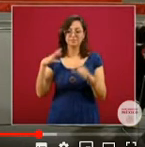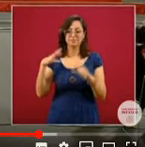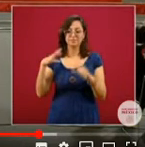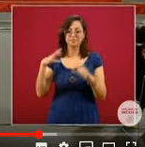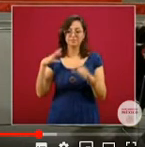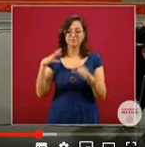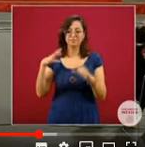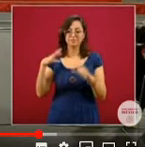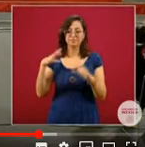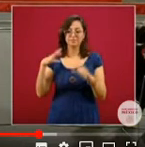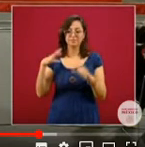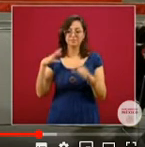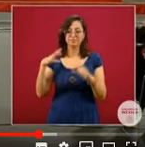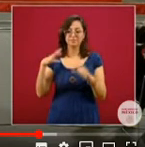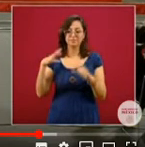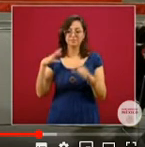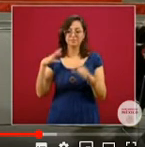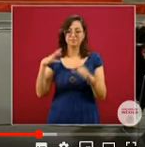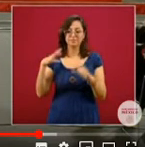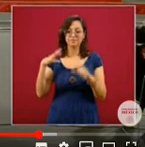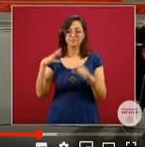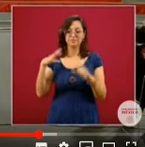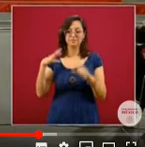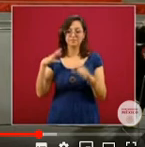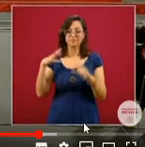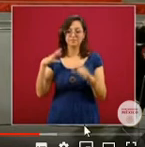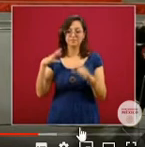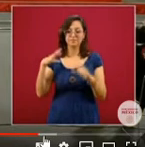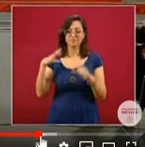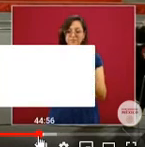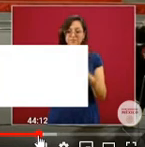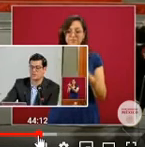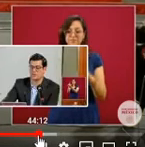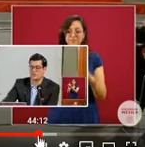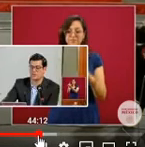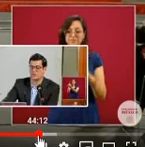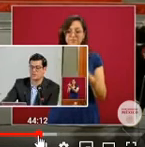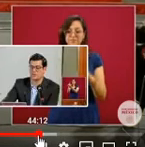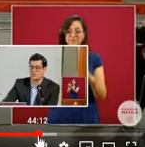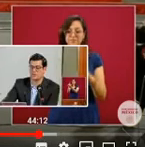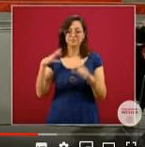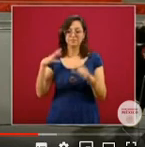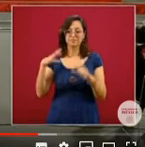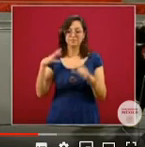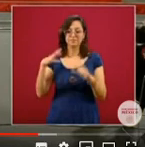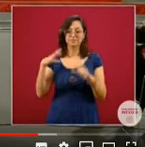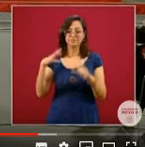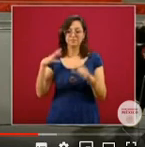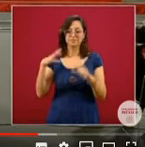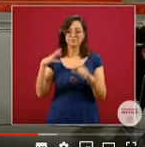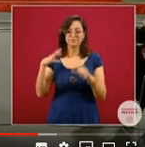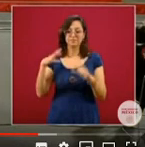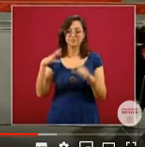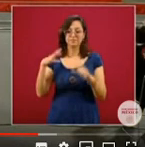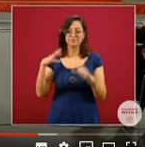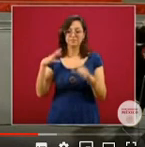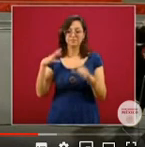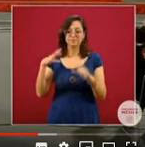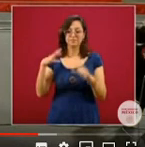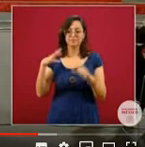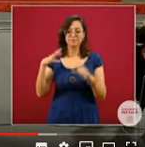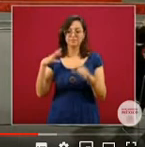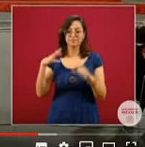27, desde el minuto 27 hasta pues el minuto 44, la parte un poquito